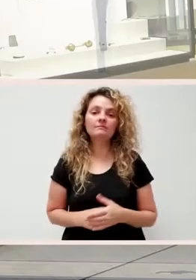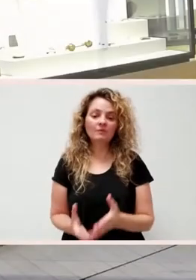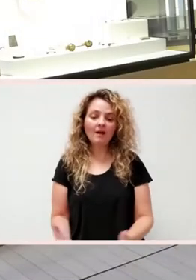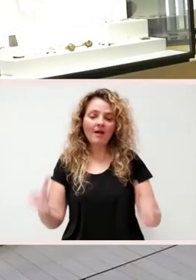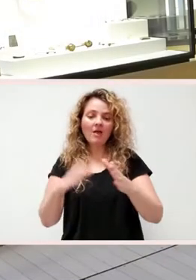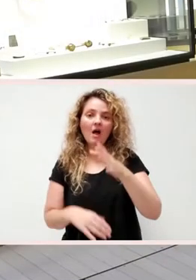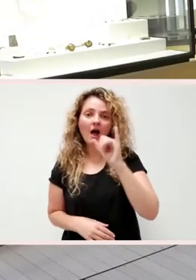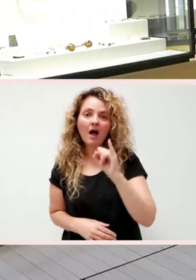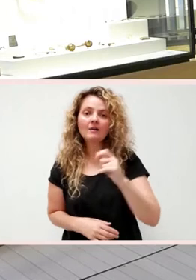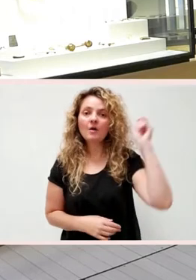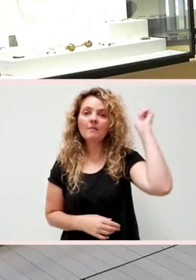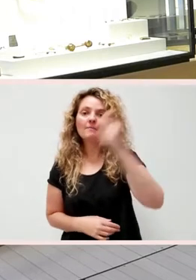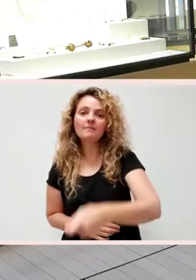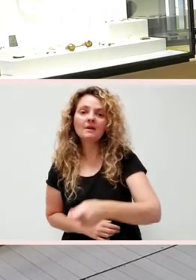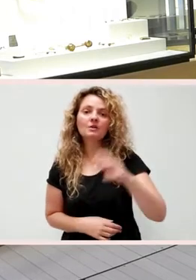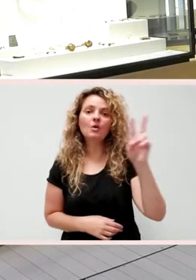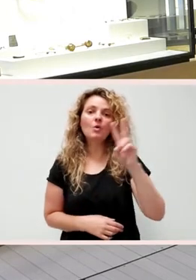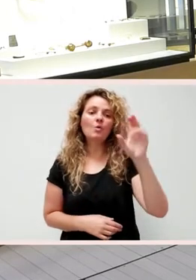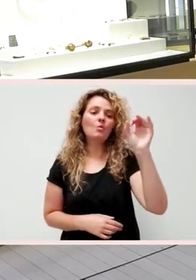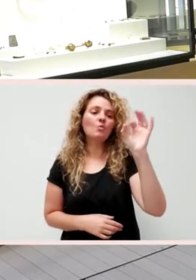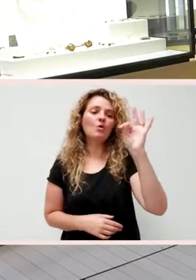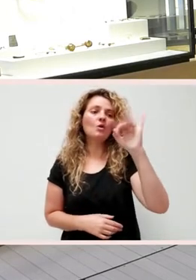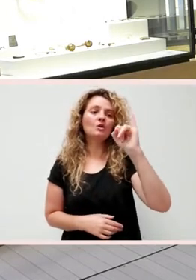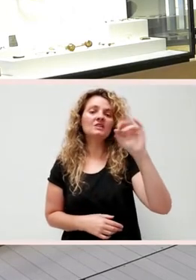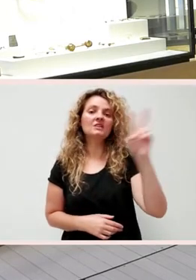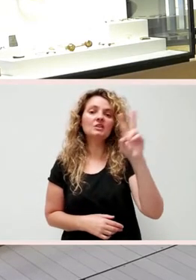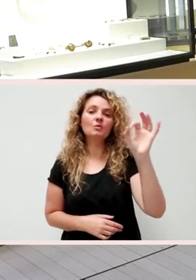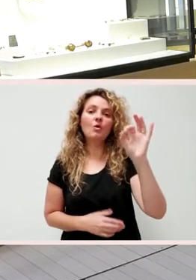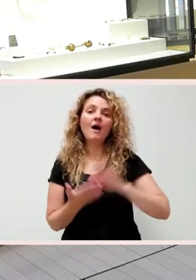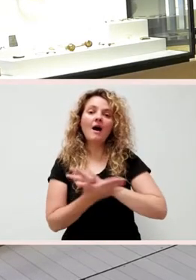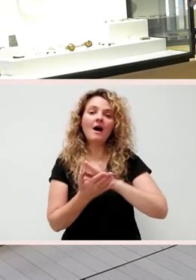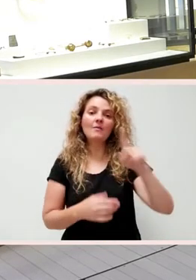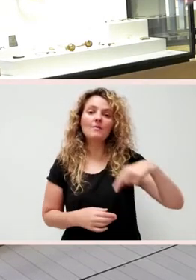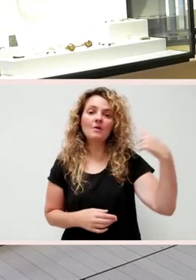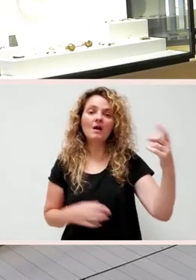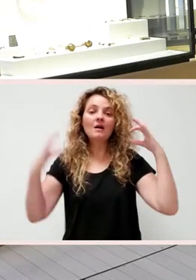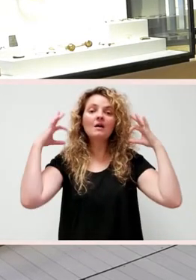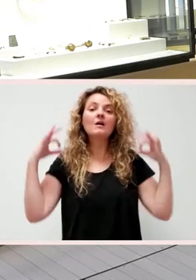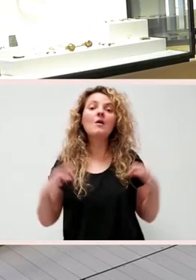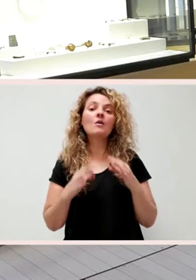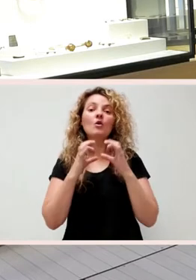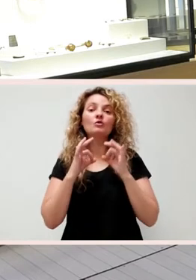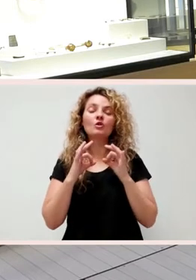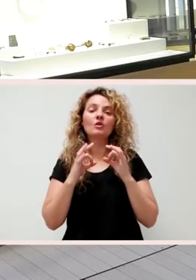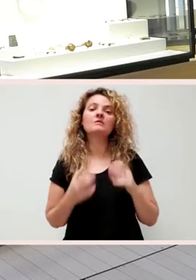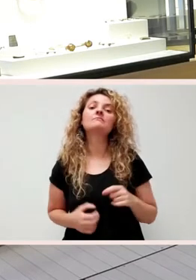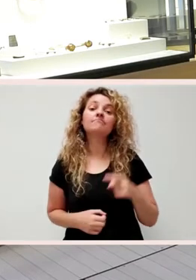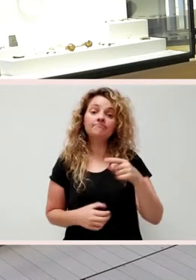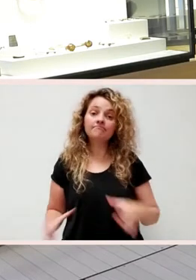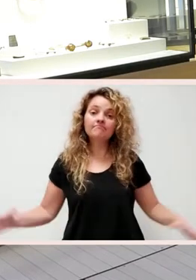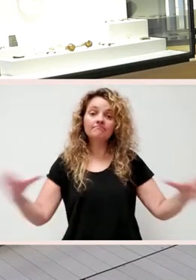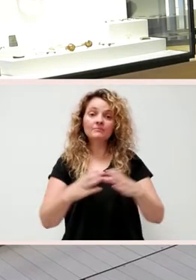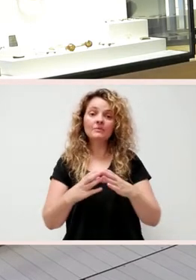Temos aquí un caldeiro, temos aquí o machado votivo, que é a peza da que falaremos, e temos aquí, por exemplo, tamén os torques. Todos eles